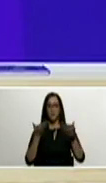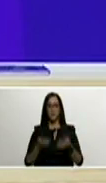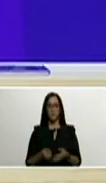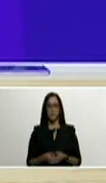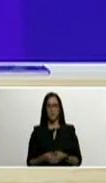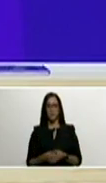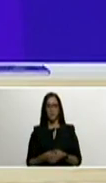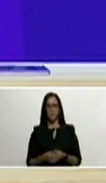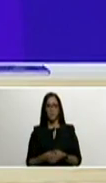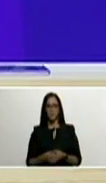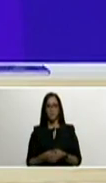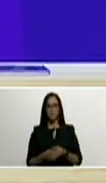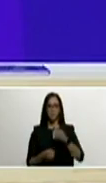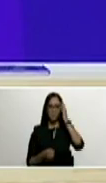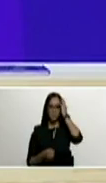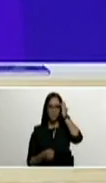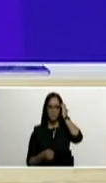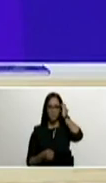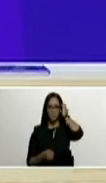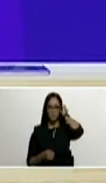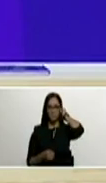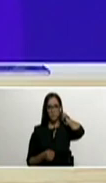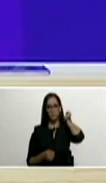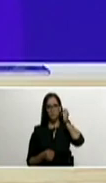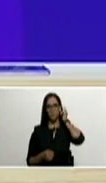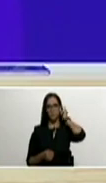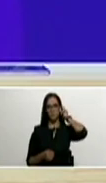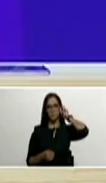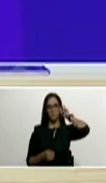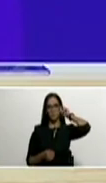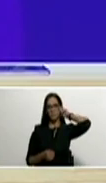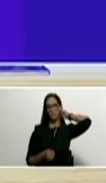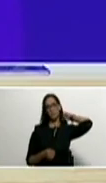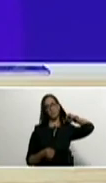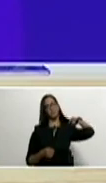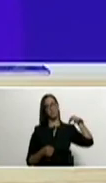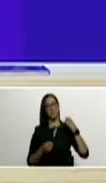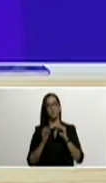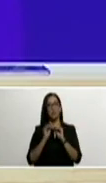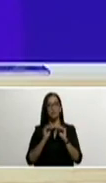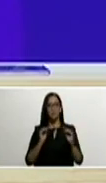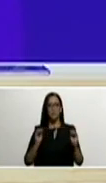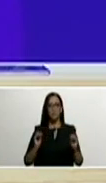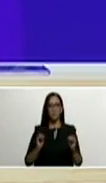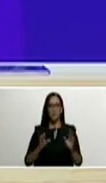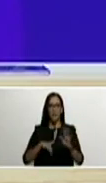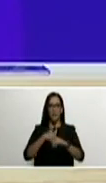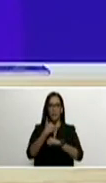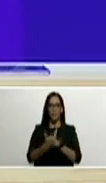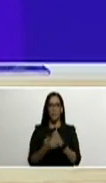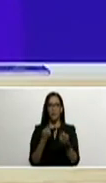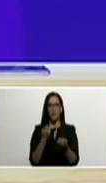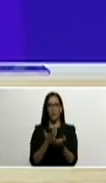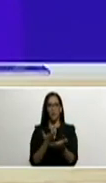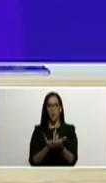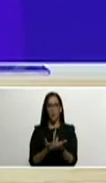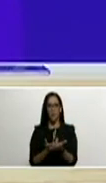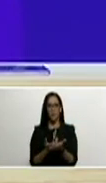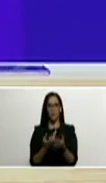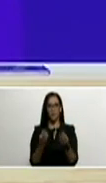eso anuncio la creación del plan económico y